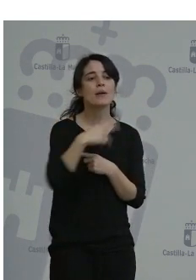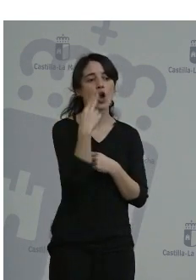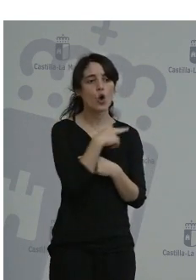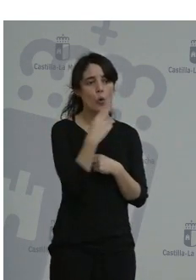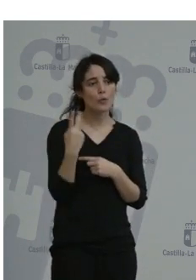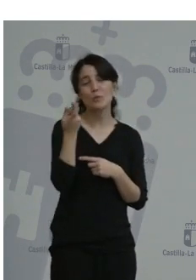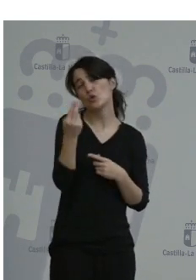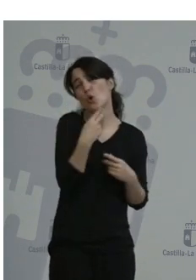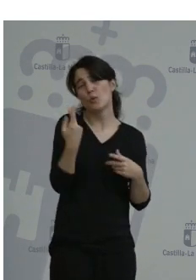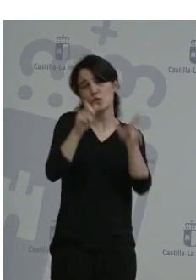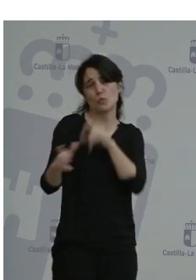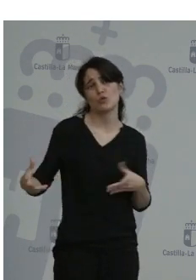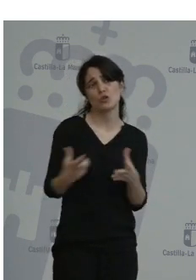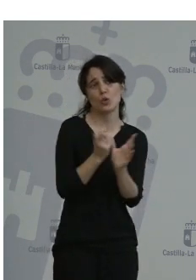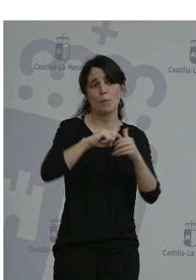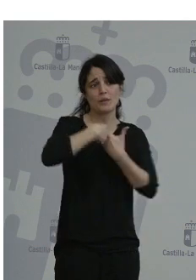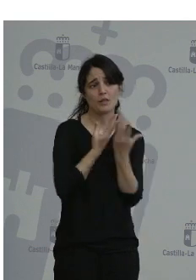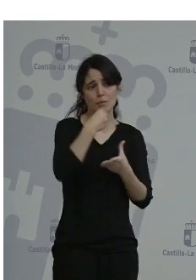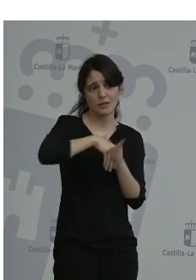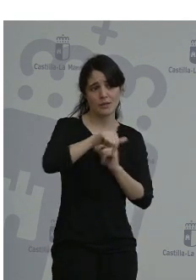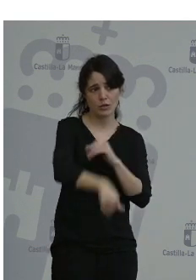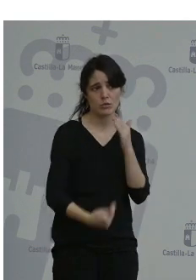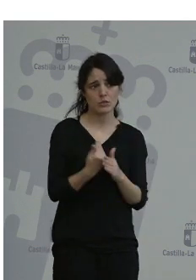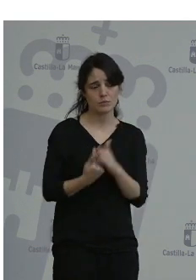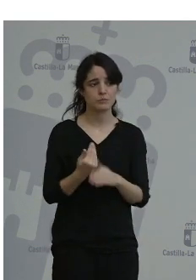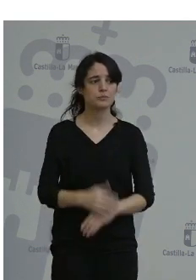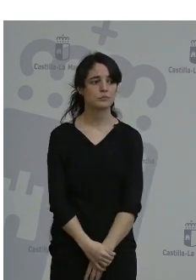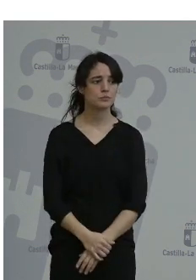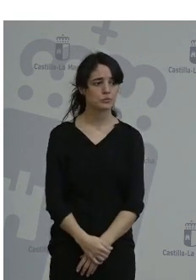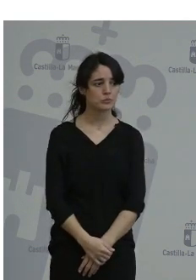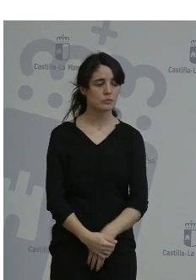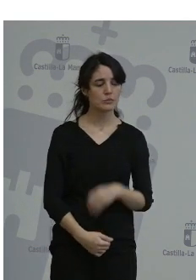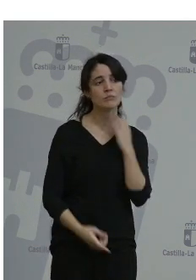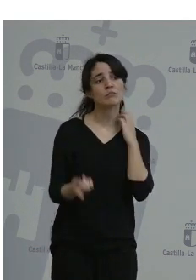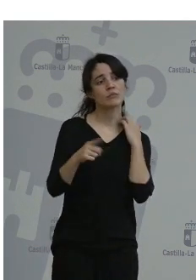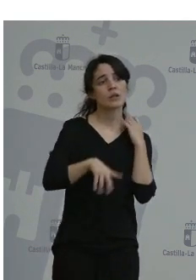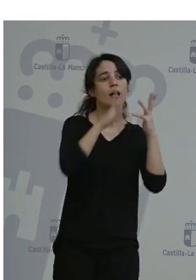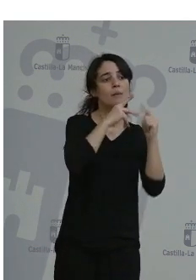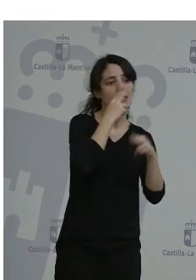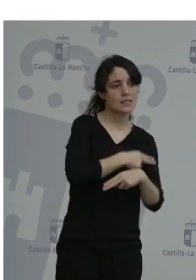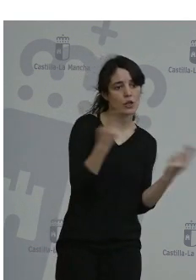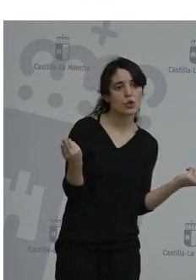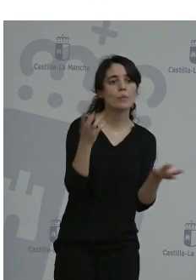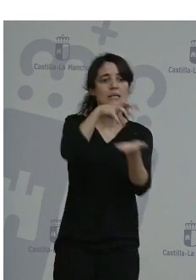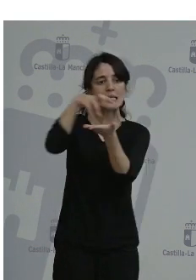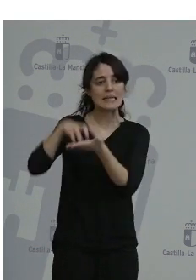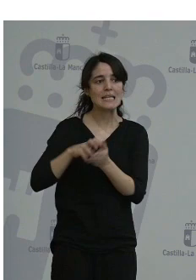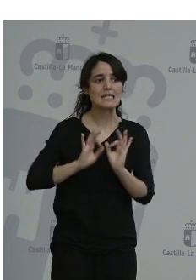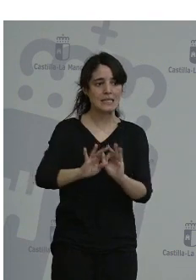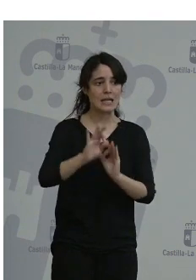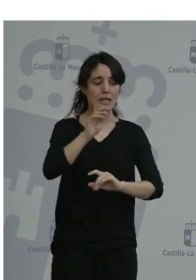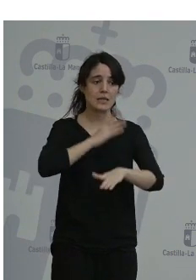de todos los actores que vamos a participar en este seminario. Las administraciones públicas, las entidades de la discapacidad,